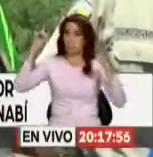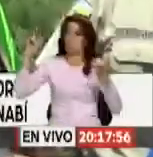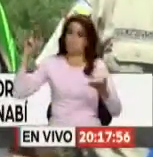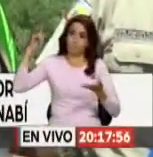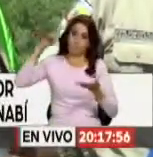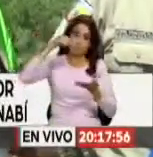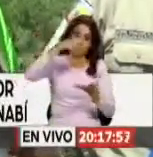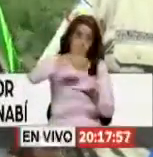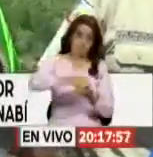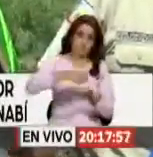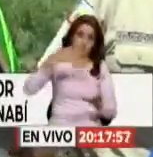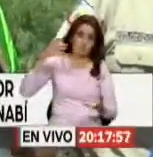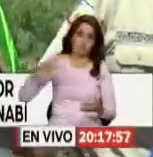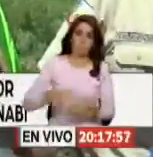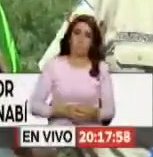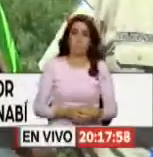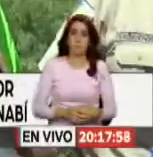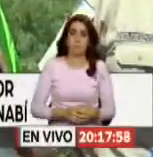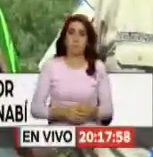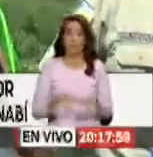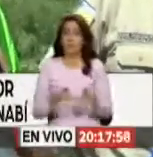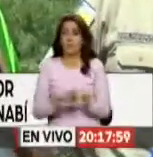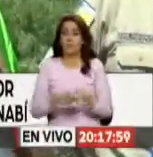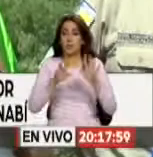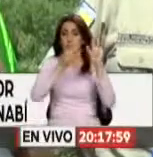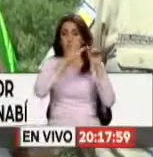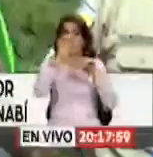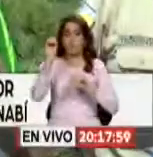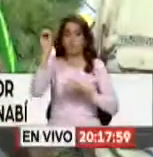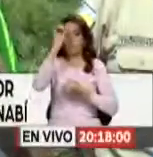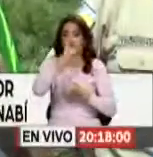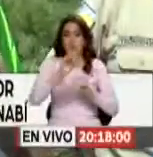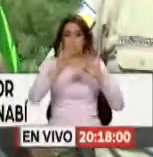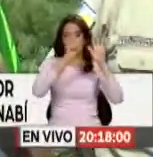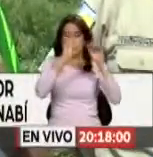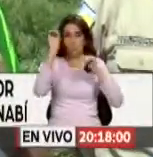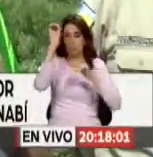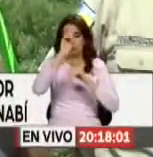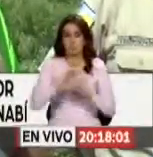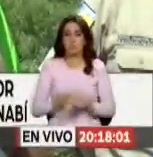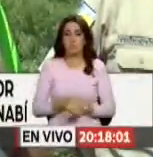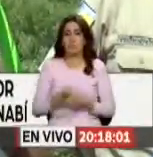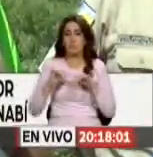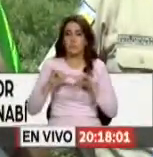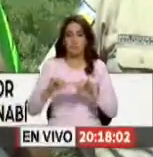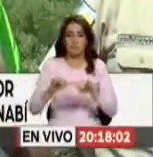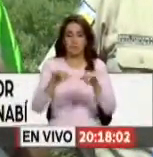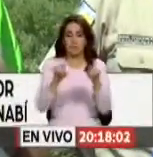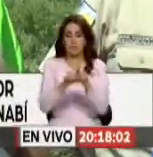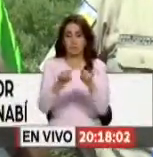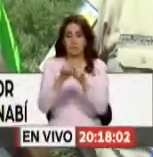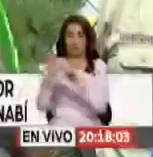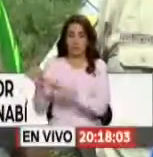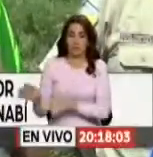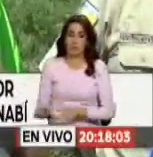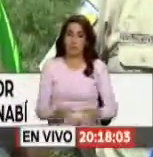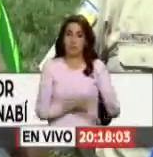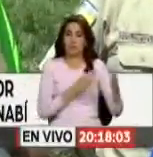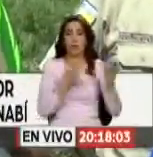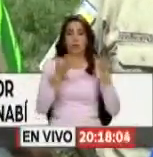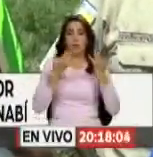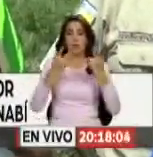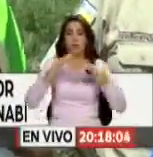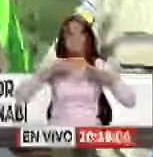estrellada, que está en un 80-90% incinerada, y estamos por realizar una inspección más minuciosa. Por eso estamos esperando